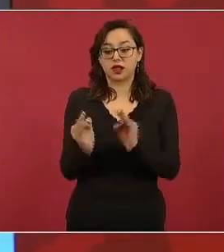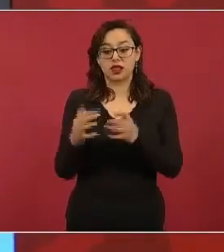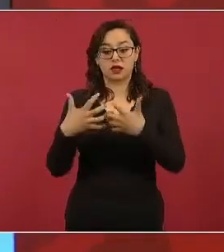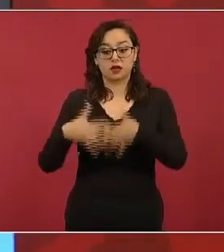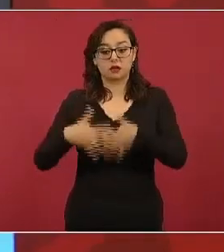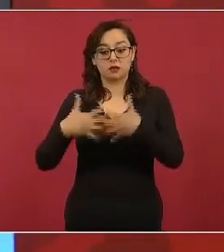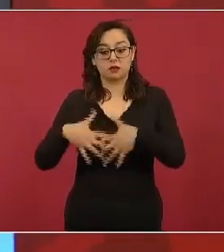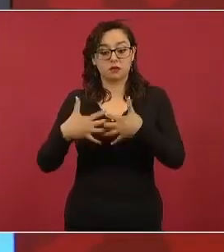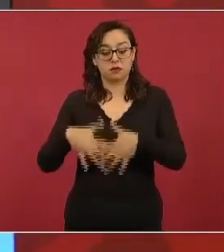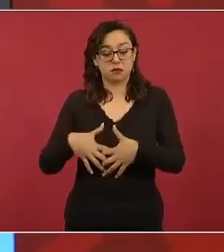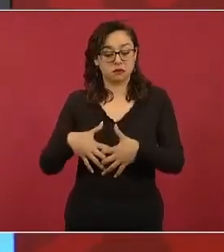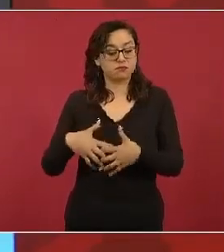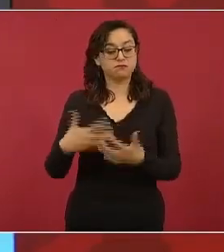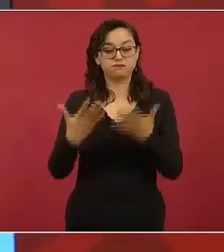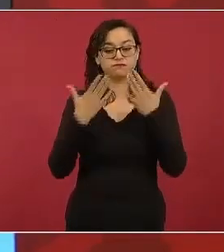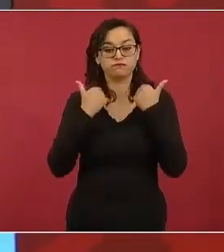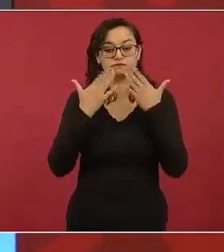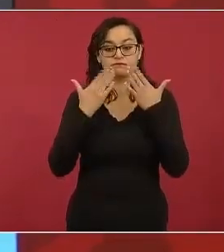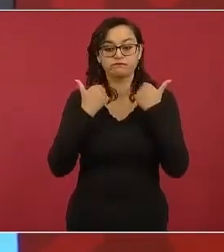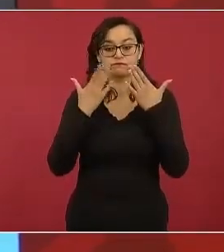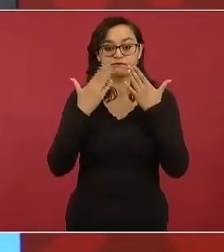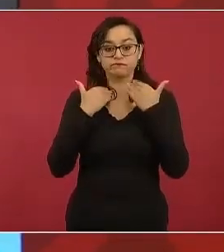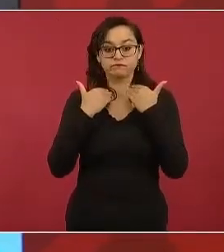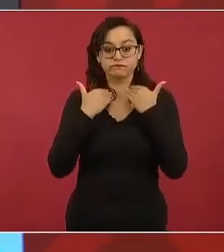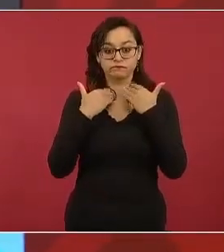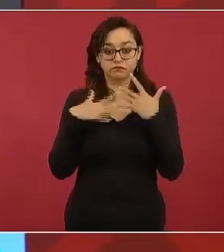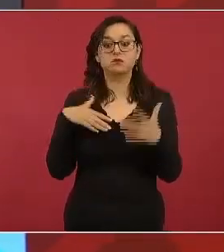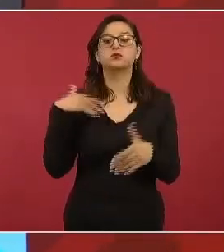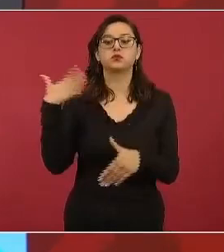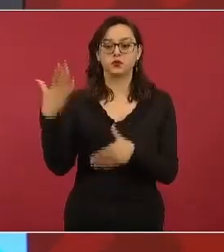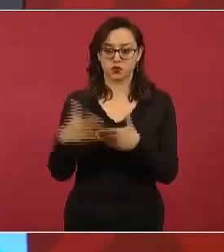Y en la que van a hacer,